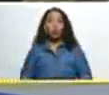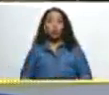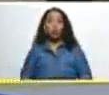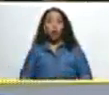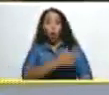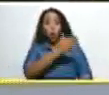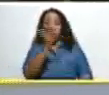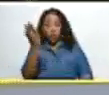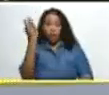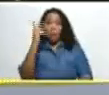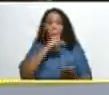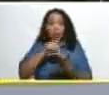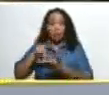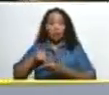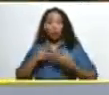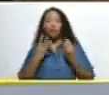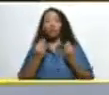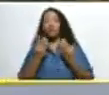protagonistas.